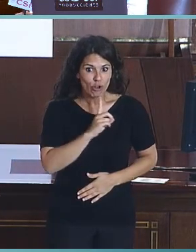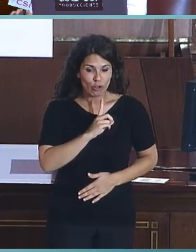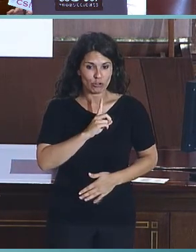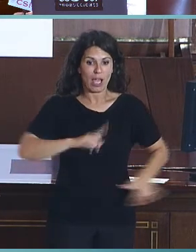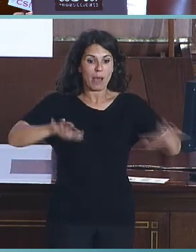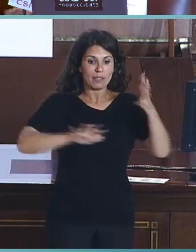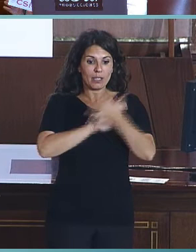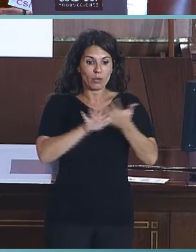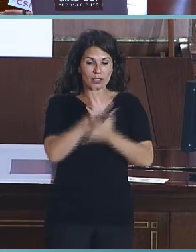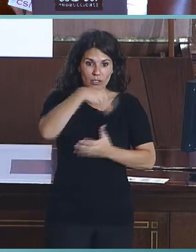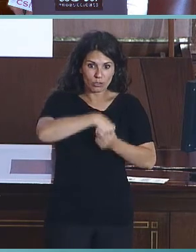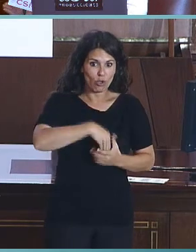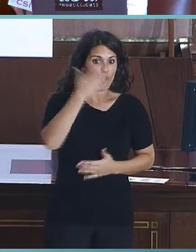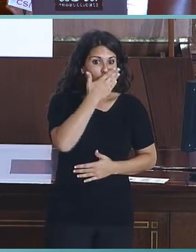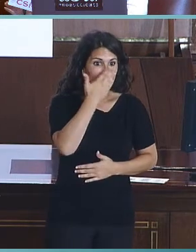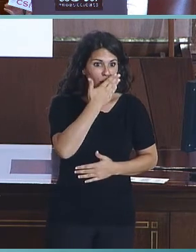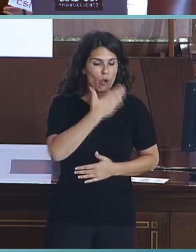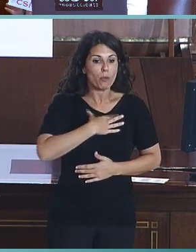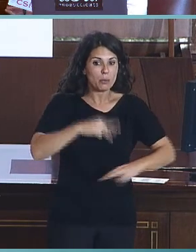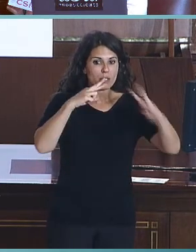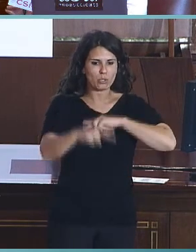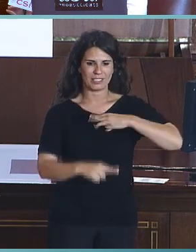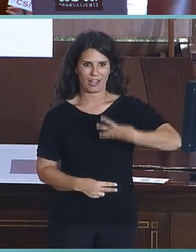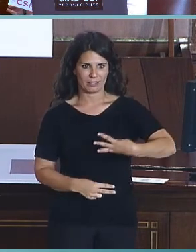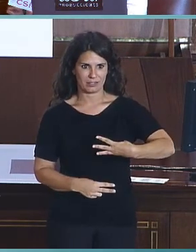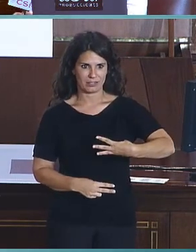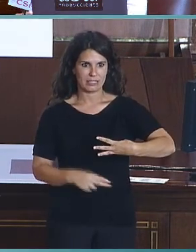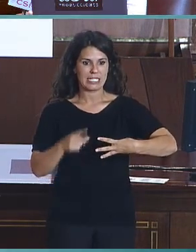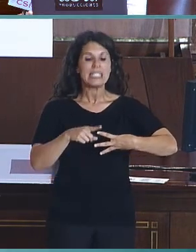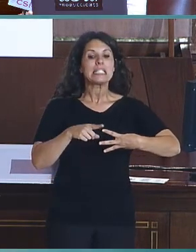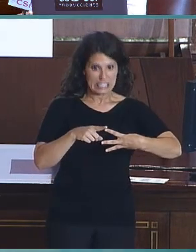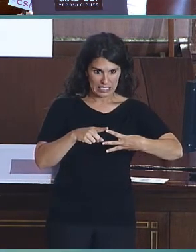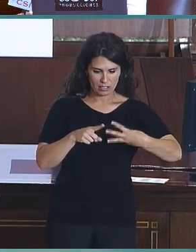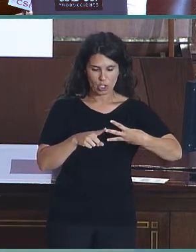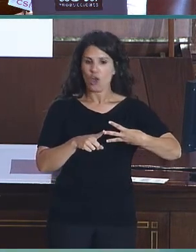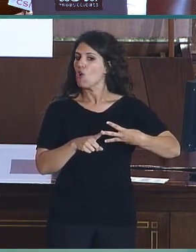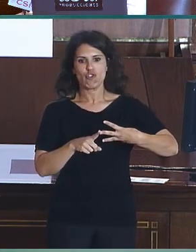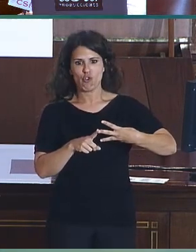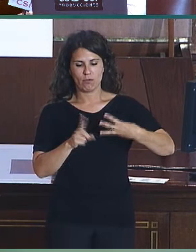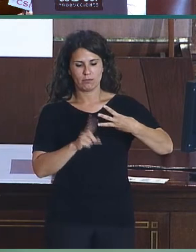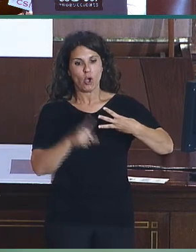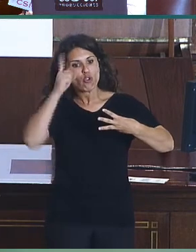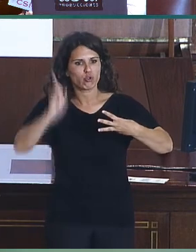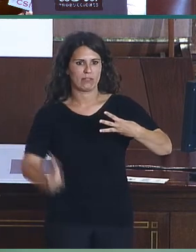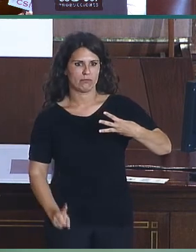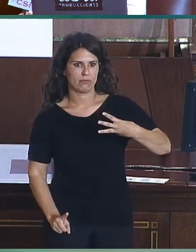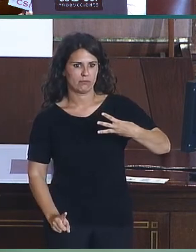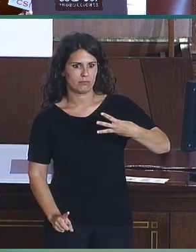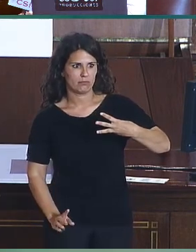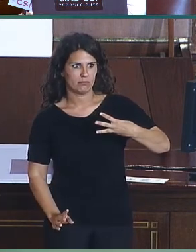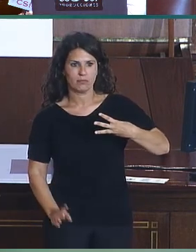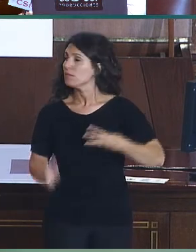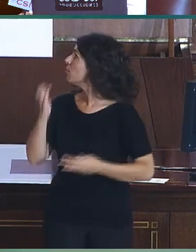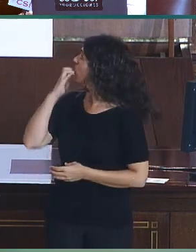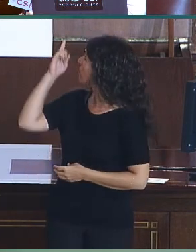colegio, tiene 3 respuestas posibles: sí, no y no sé. Otras, en cambio, esta, por